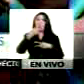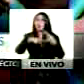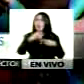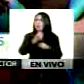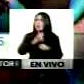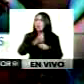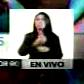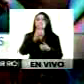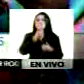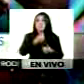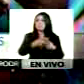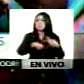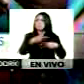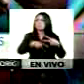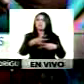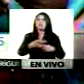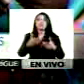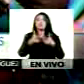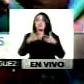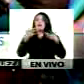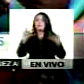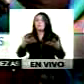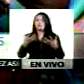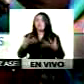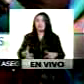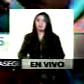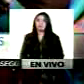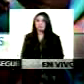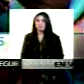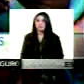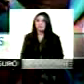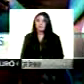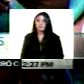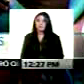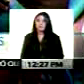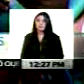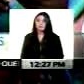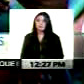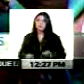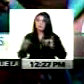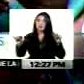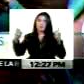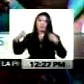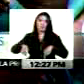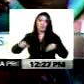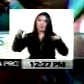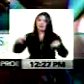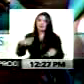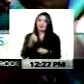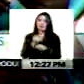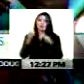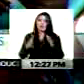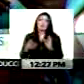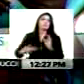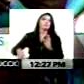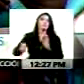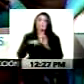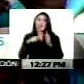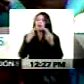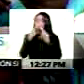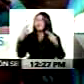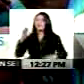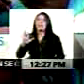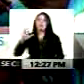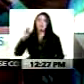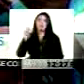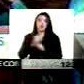produzca bastante, al máximo nivel. Este es lo que ha acordado el Estado Mayor de la clase obrera, y aquí queda ratificado el compromiso de los trabajadores y las trabajadoras con